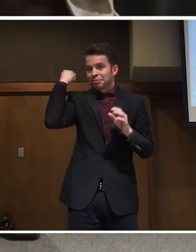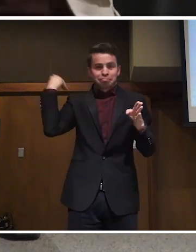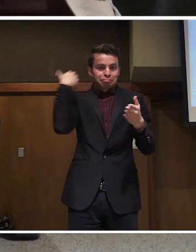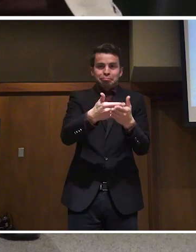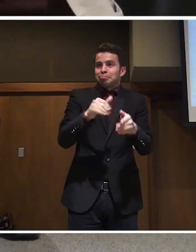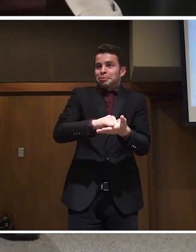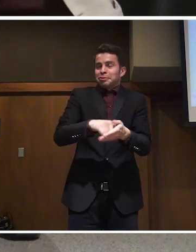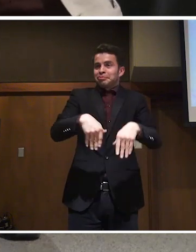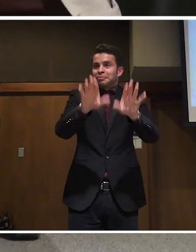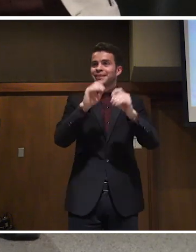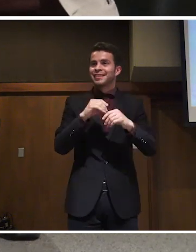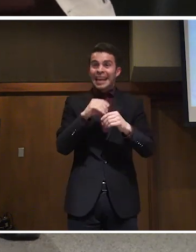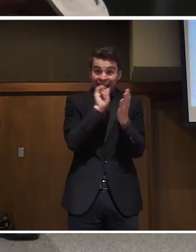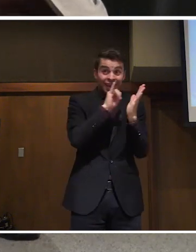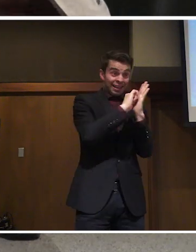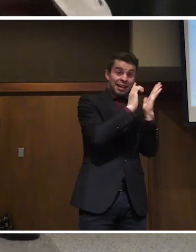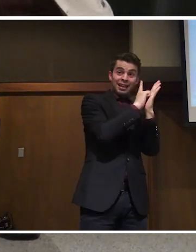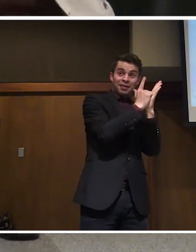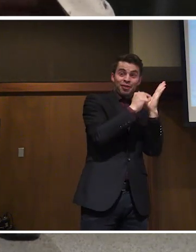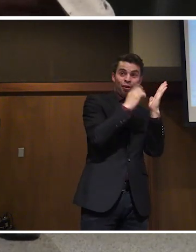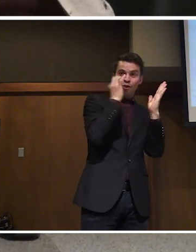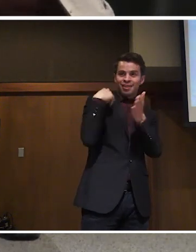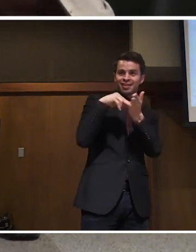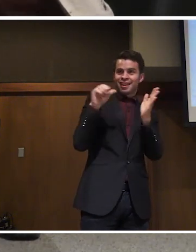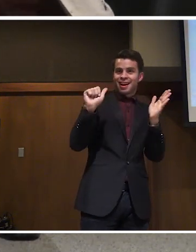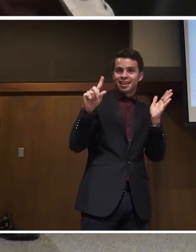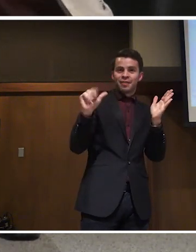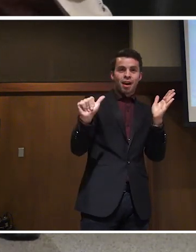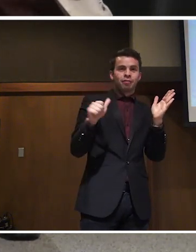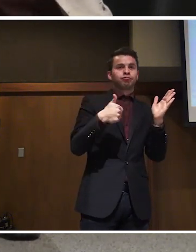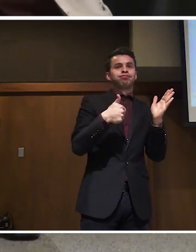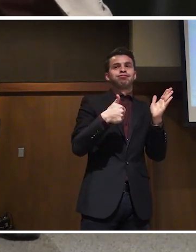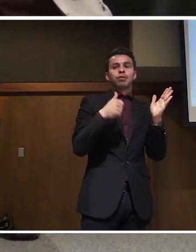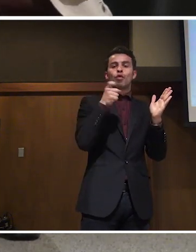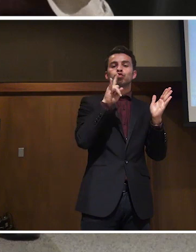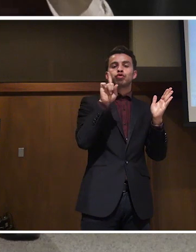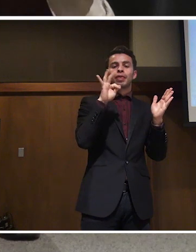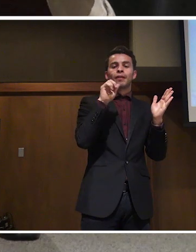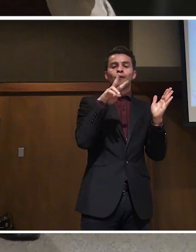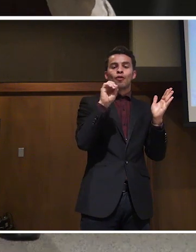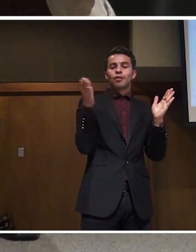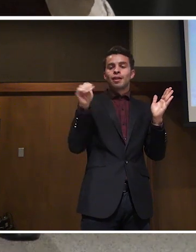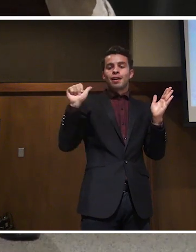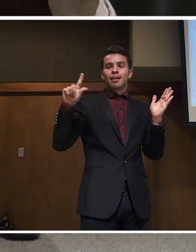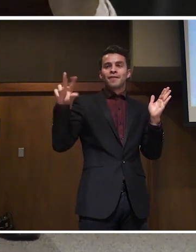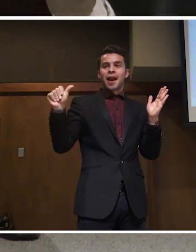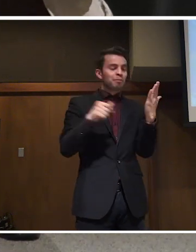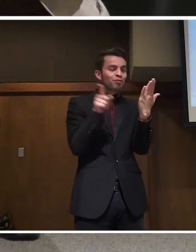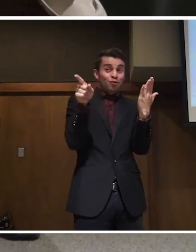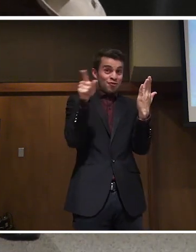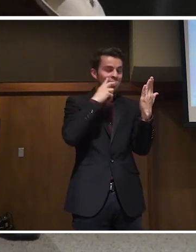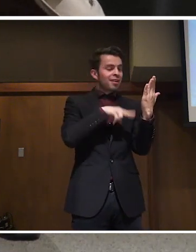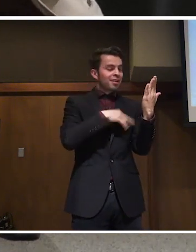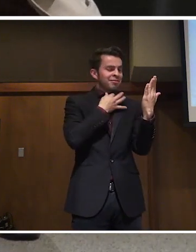de Gutiérrez de Alba es apasionante en ese sentido. Uno se ve retratado allí,